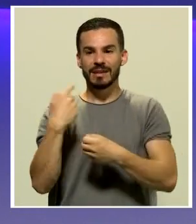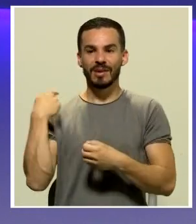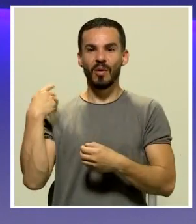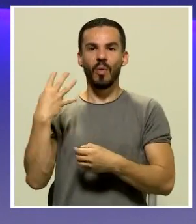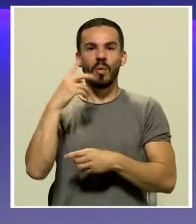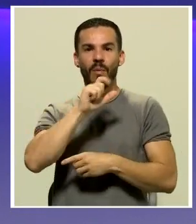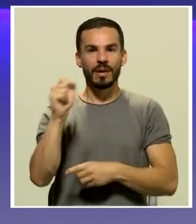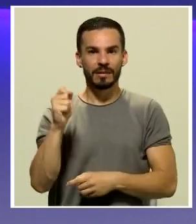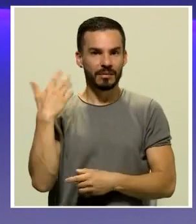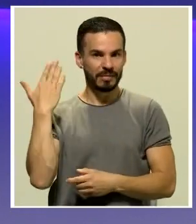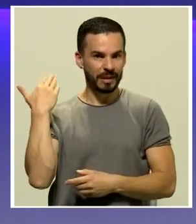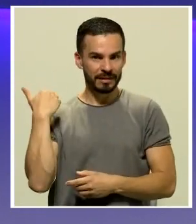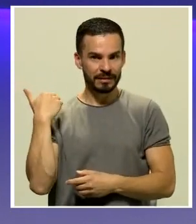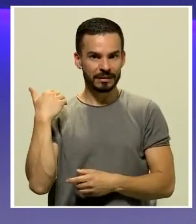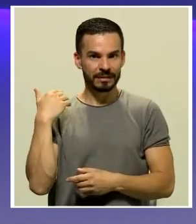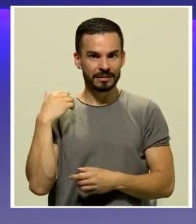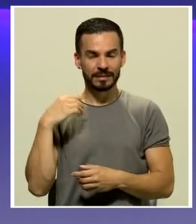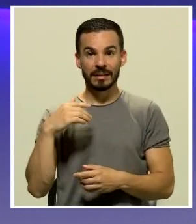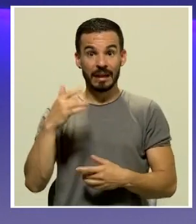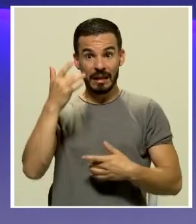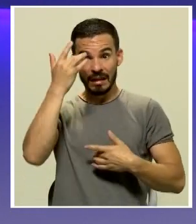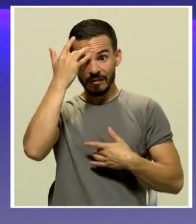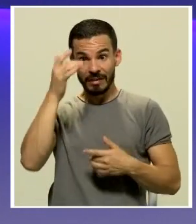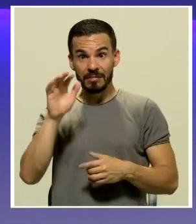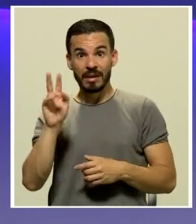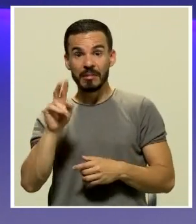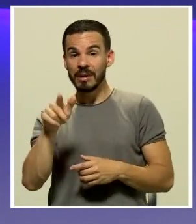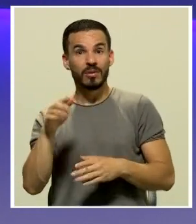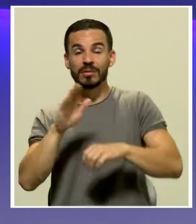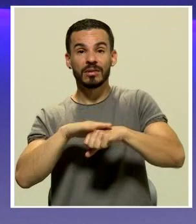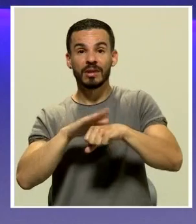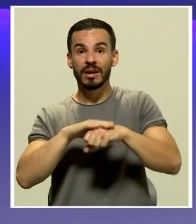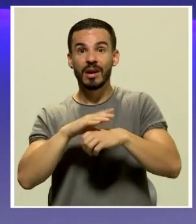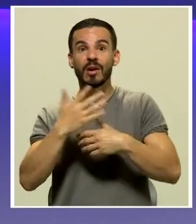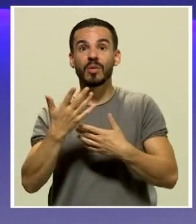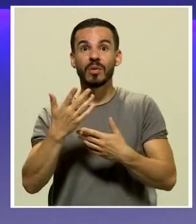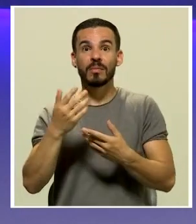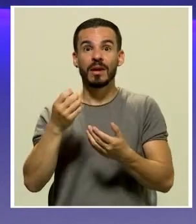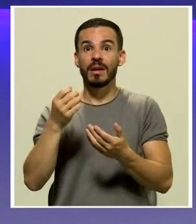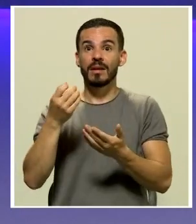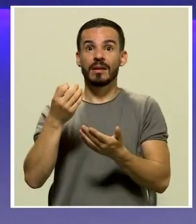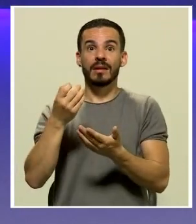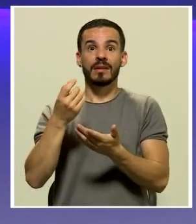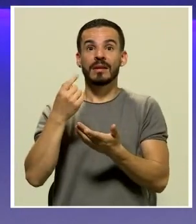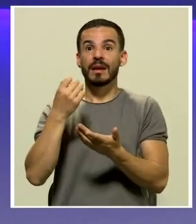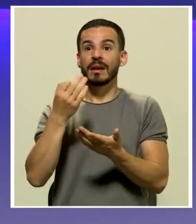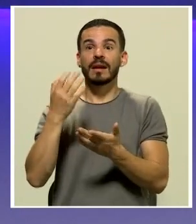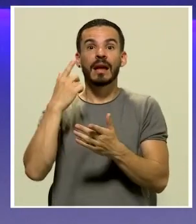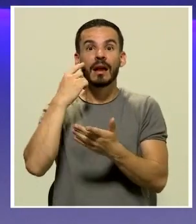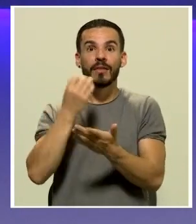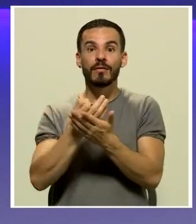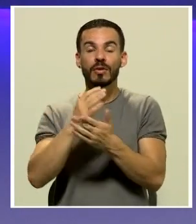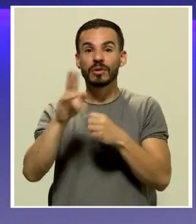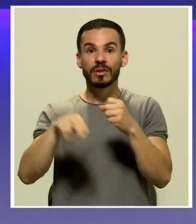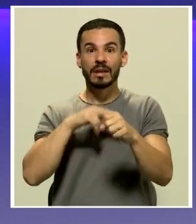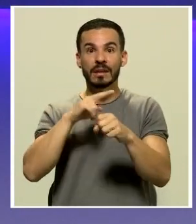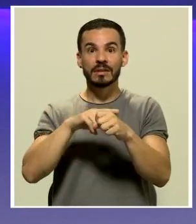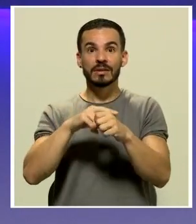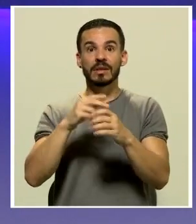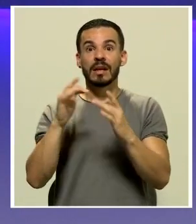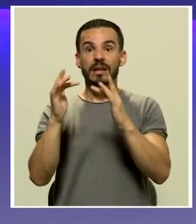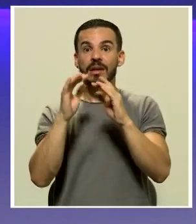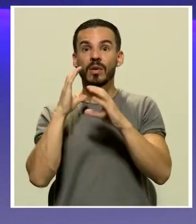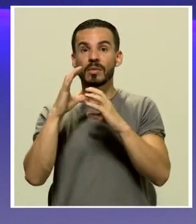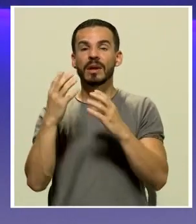meses. La pandemia tampoco tiene la culpa de que el Fondo Nacional de Telecomunicaciones acumule más de